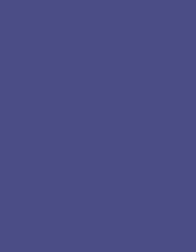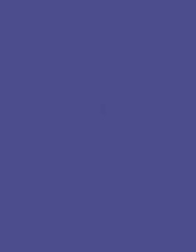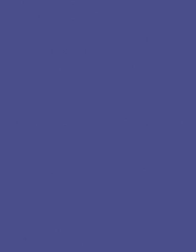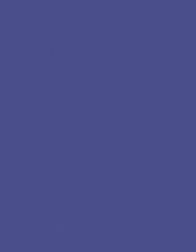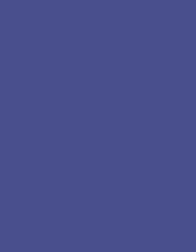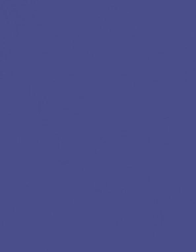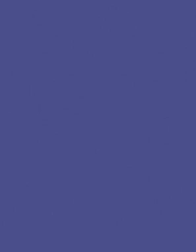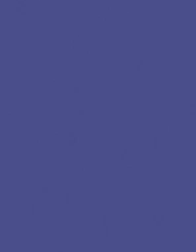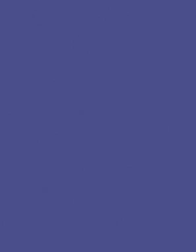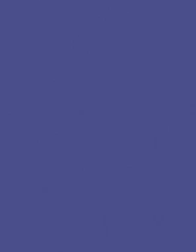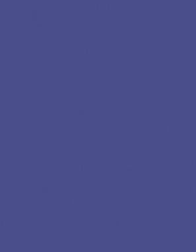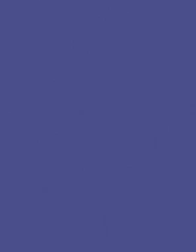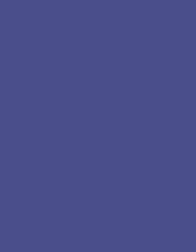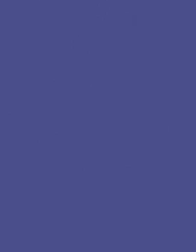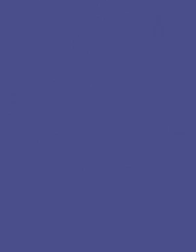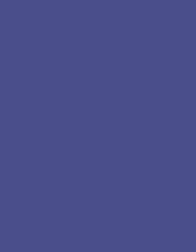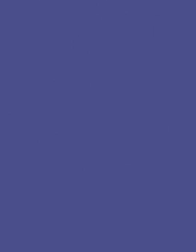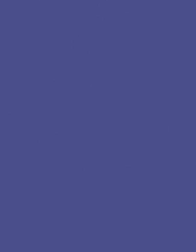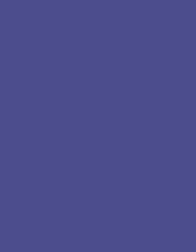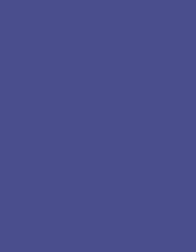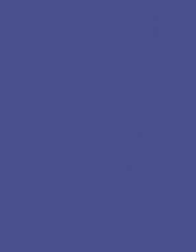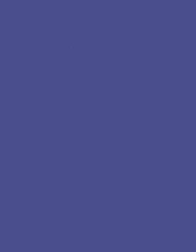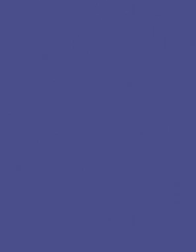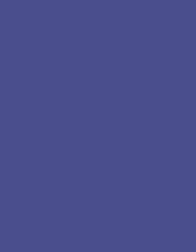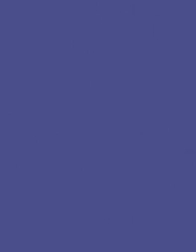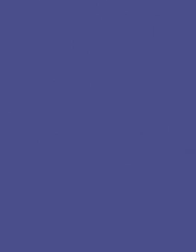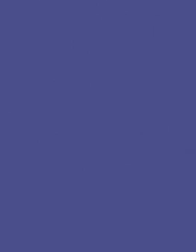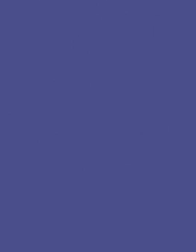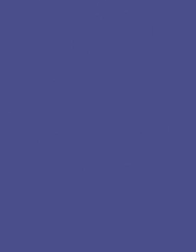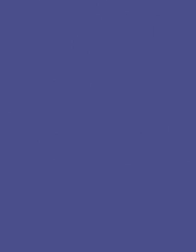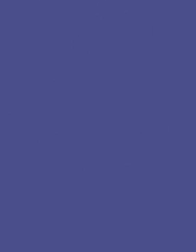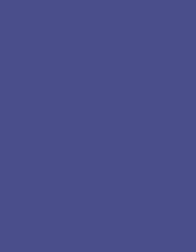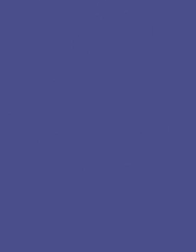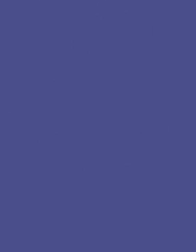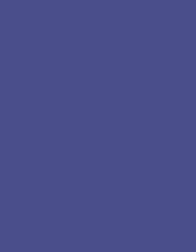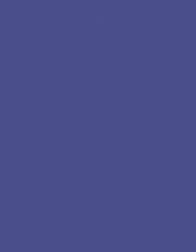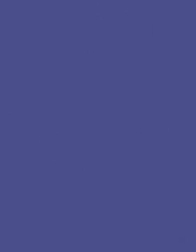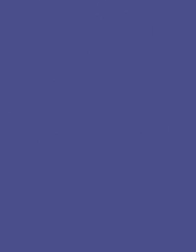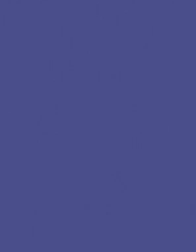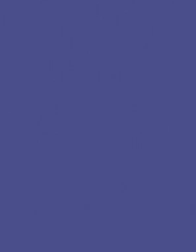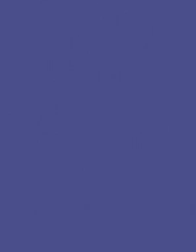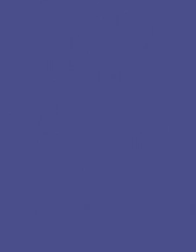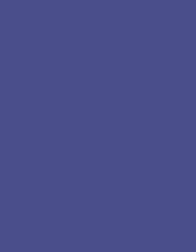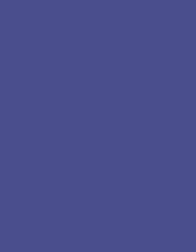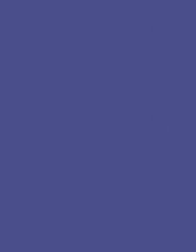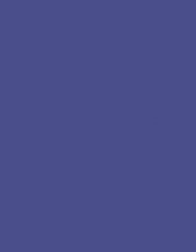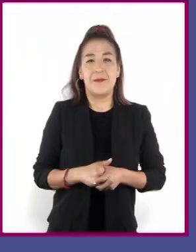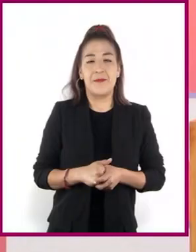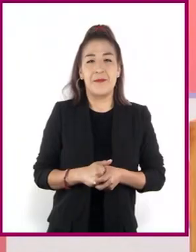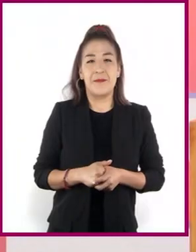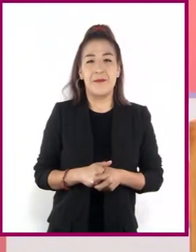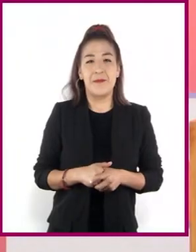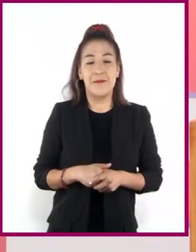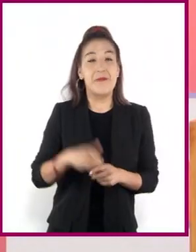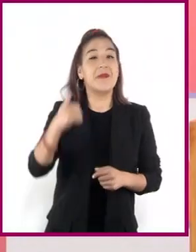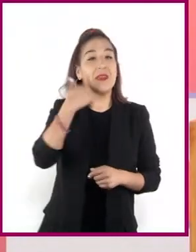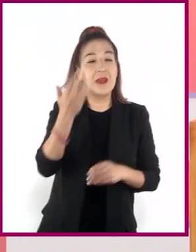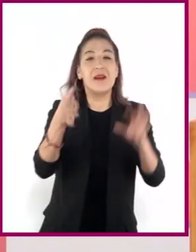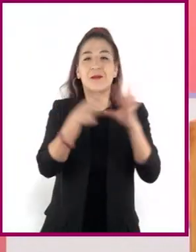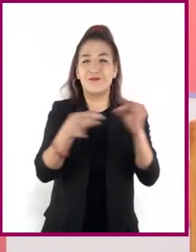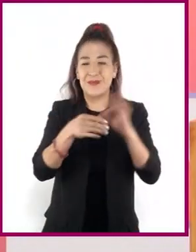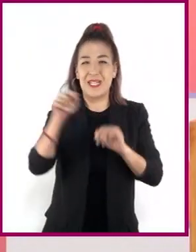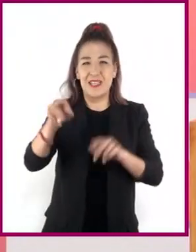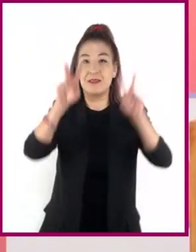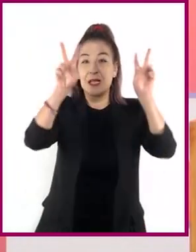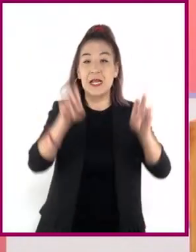alejando de las personas más cercanas como nuestra familia y nuestros amigos quiero aclarar que en la cita